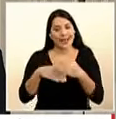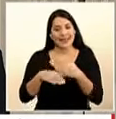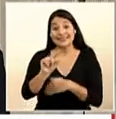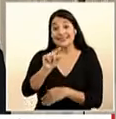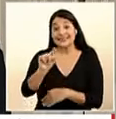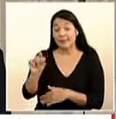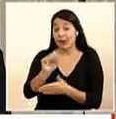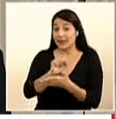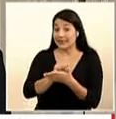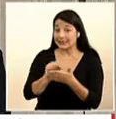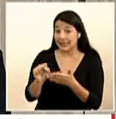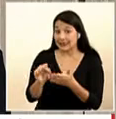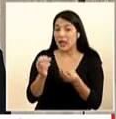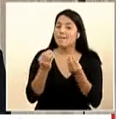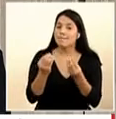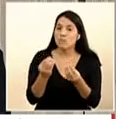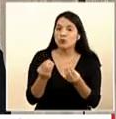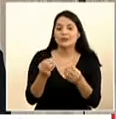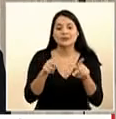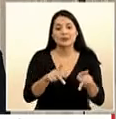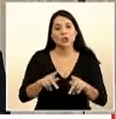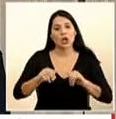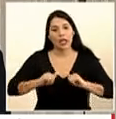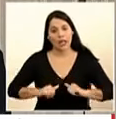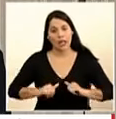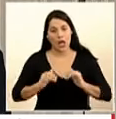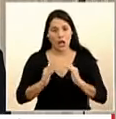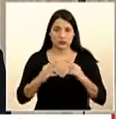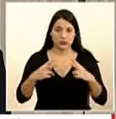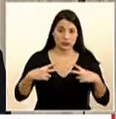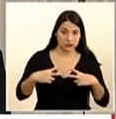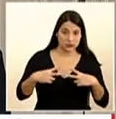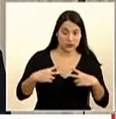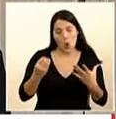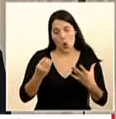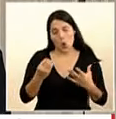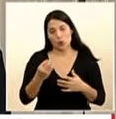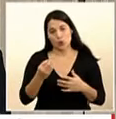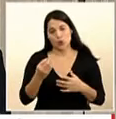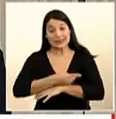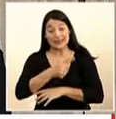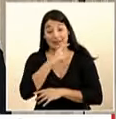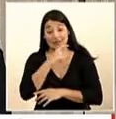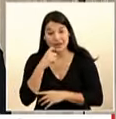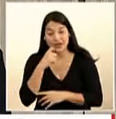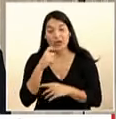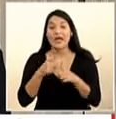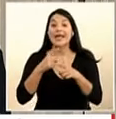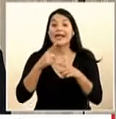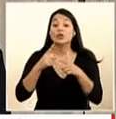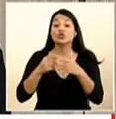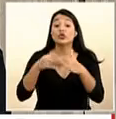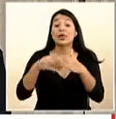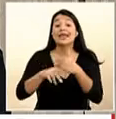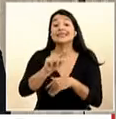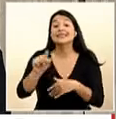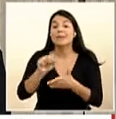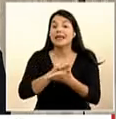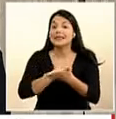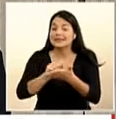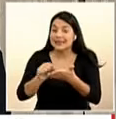mucha de la actividad reduce y lo que queremos casualmente es que en el marco de la semana santa pues la mayor cantidad de